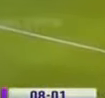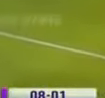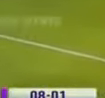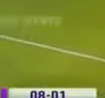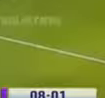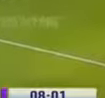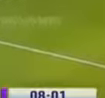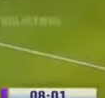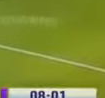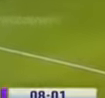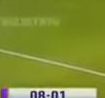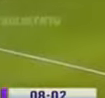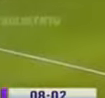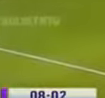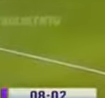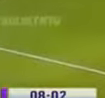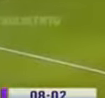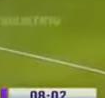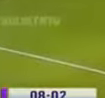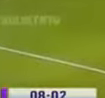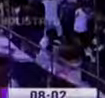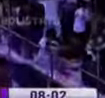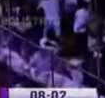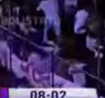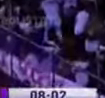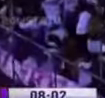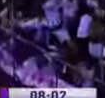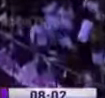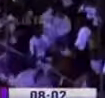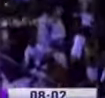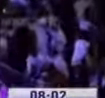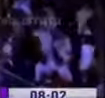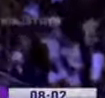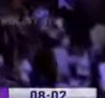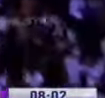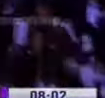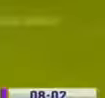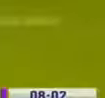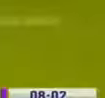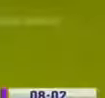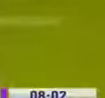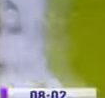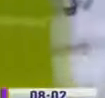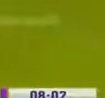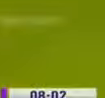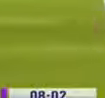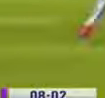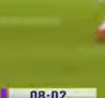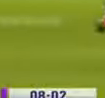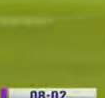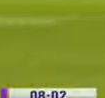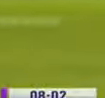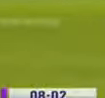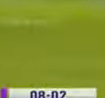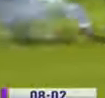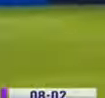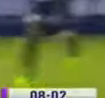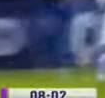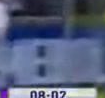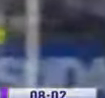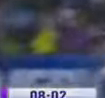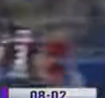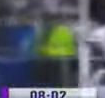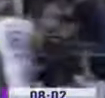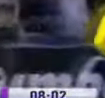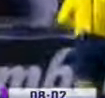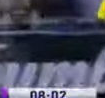Durante los 90 minutos, el elenco ecuatoriano se mostró superior en cuanto a la posesión de balón, generando varias oportunidades de gol. Sin embargo, no